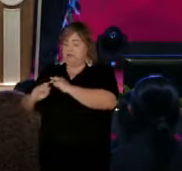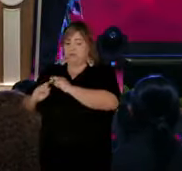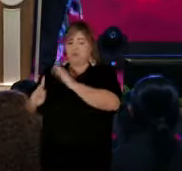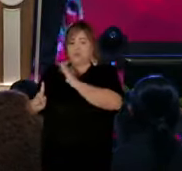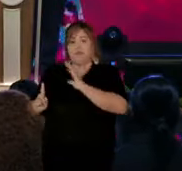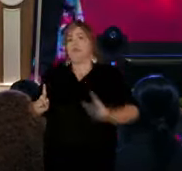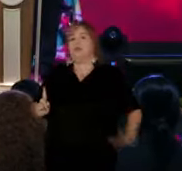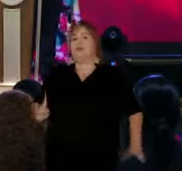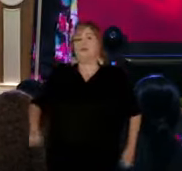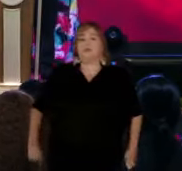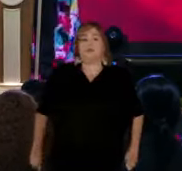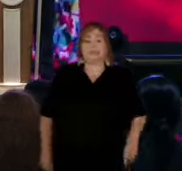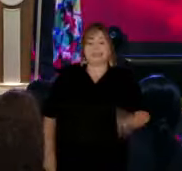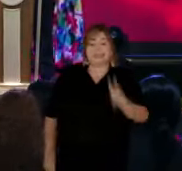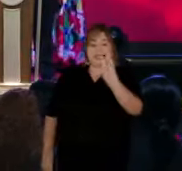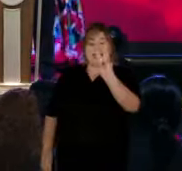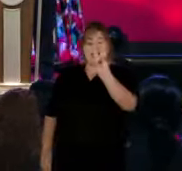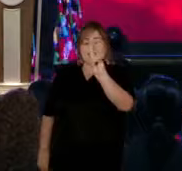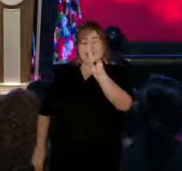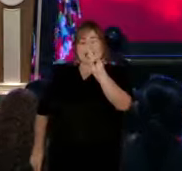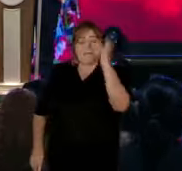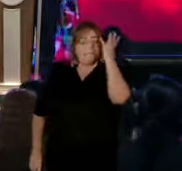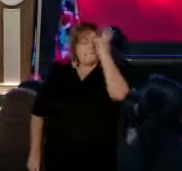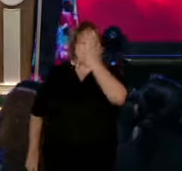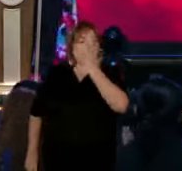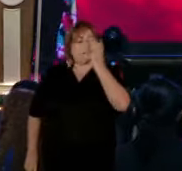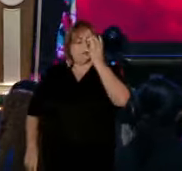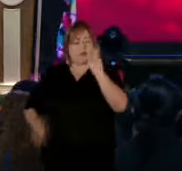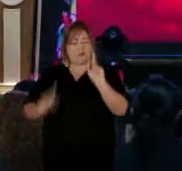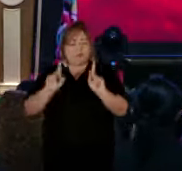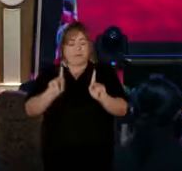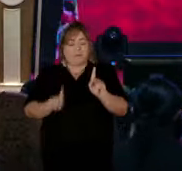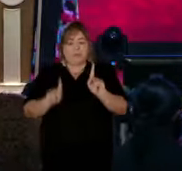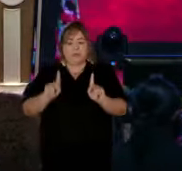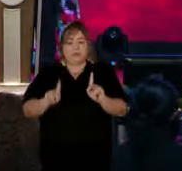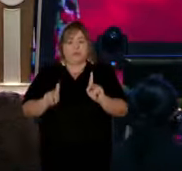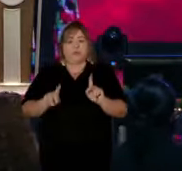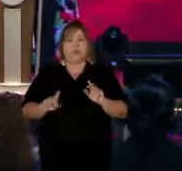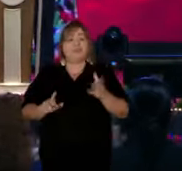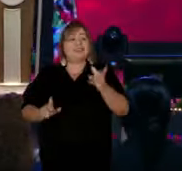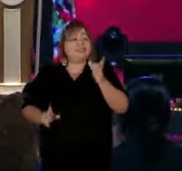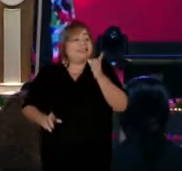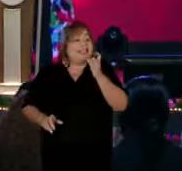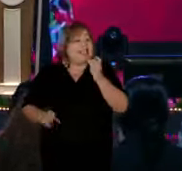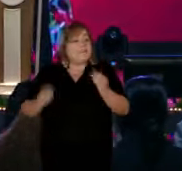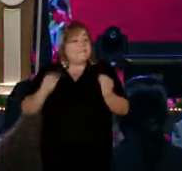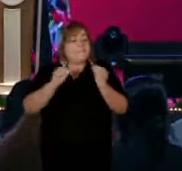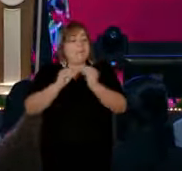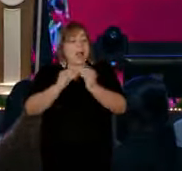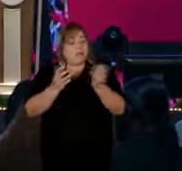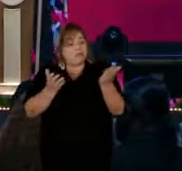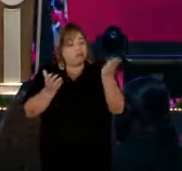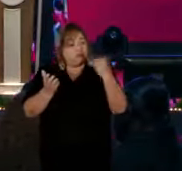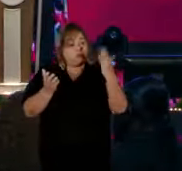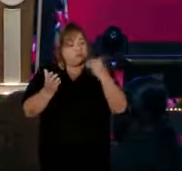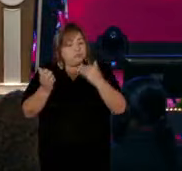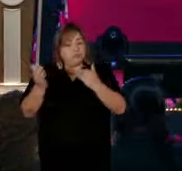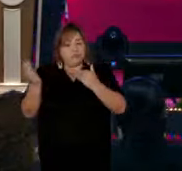Tengo 6 preciosas vidas en el altar. Pero si hay alguien más,